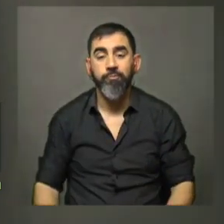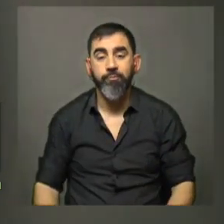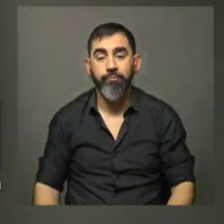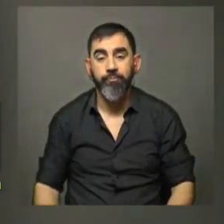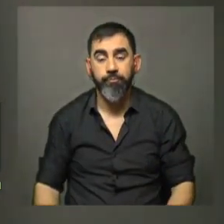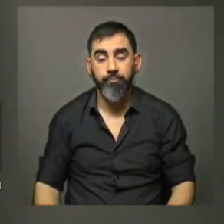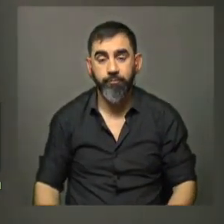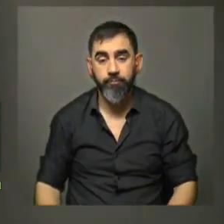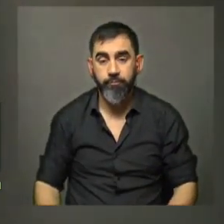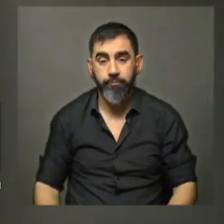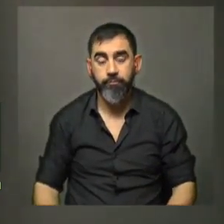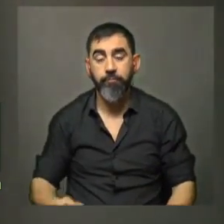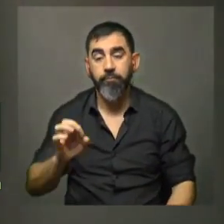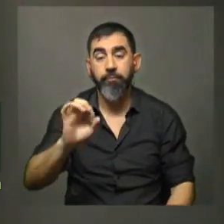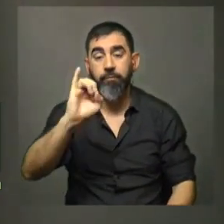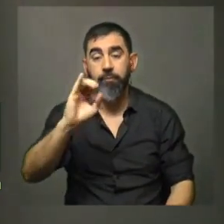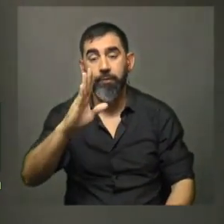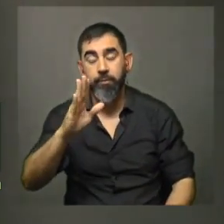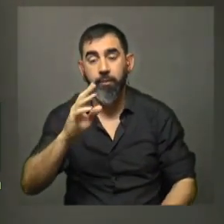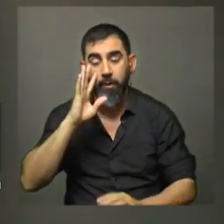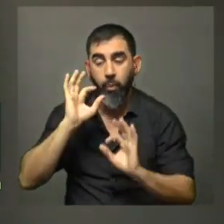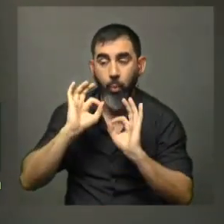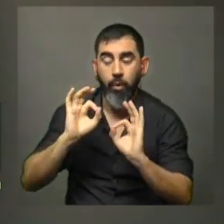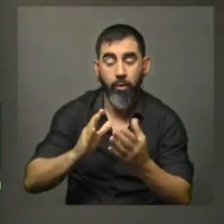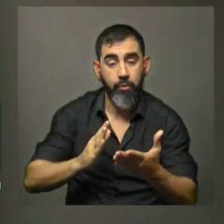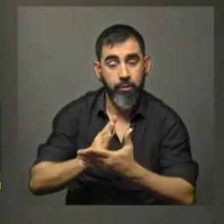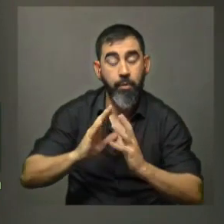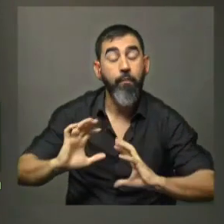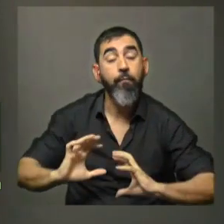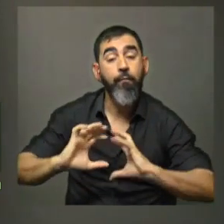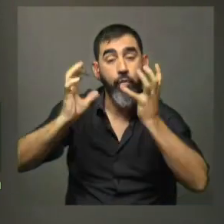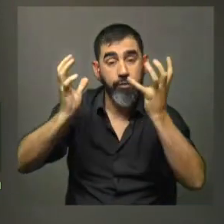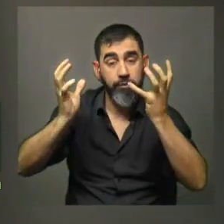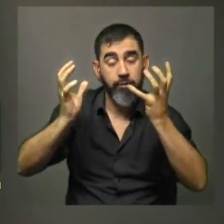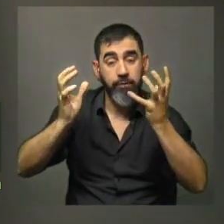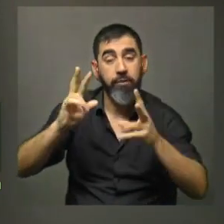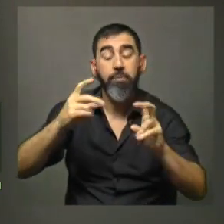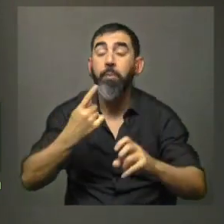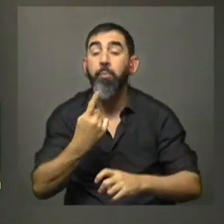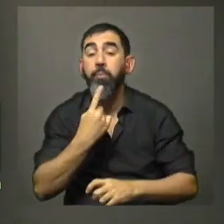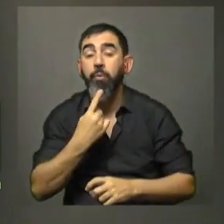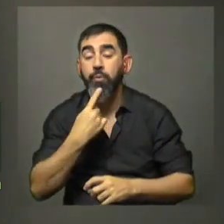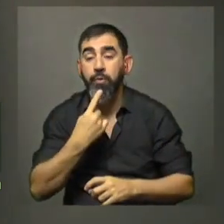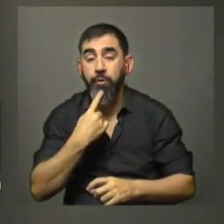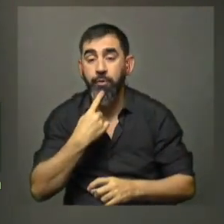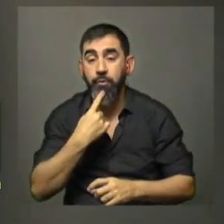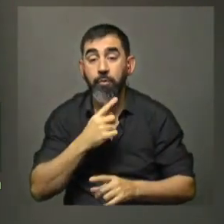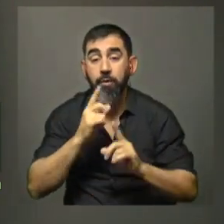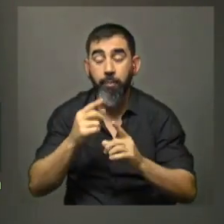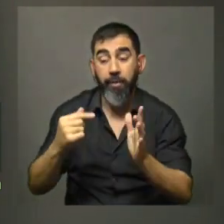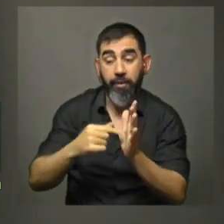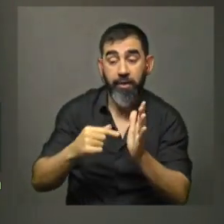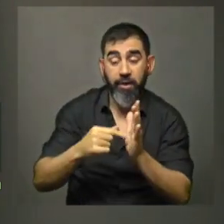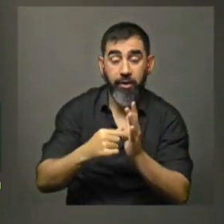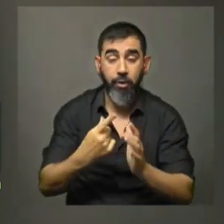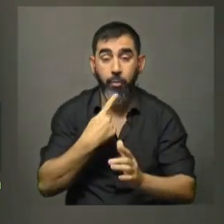eso desde la CIP siempre alertamos que la violencia desde el ámbito político y sobre todo desde dirigentes